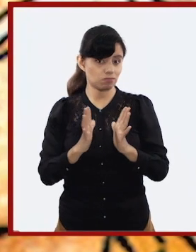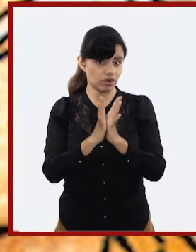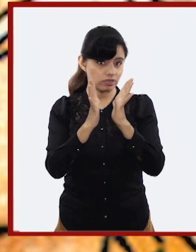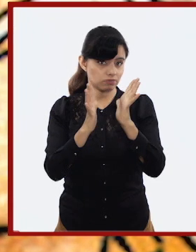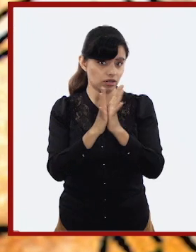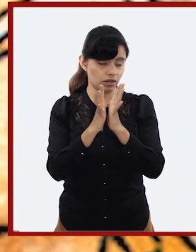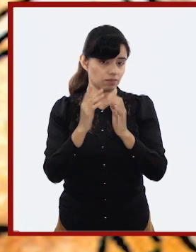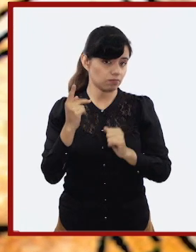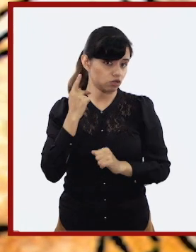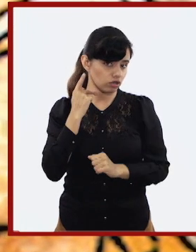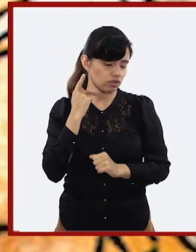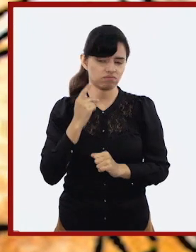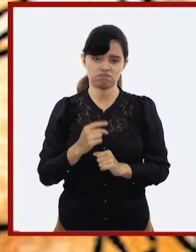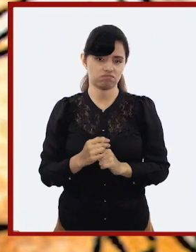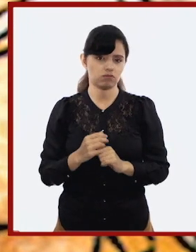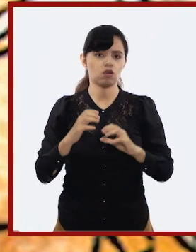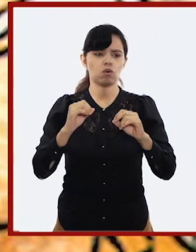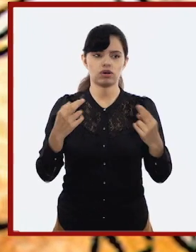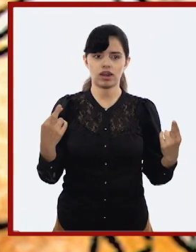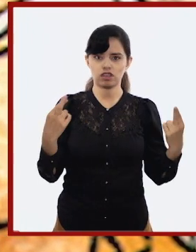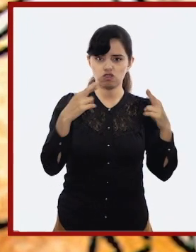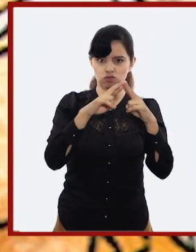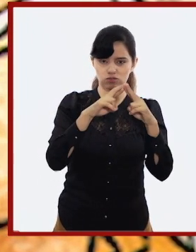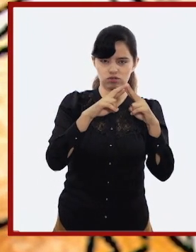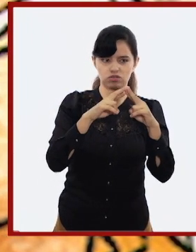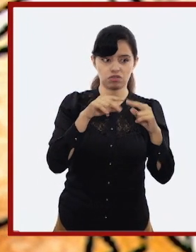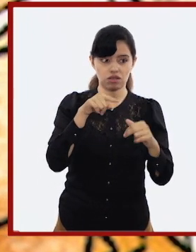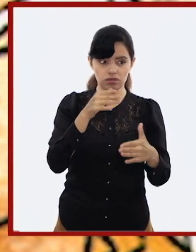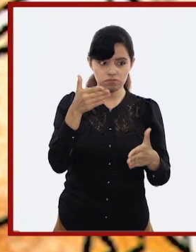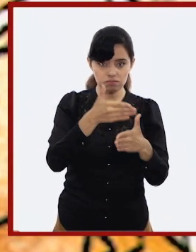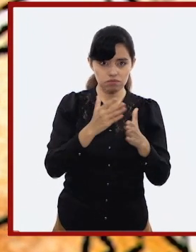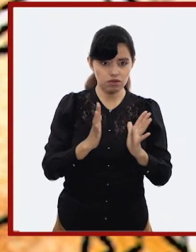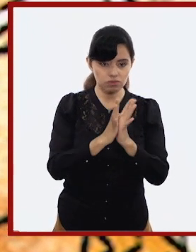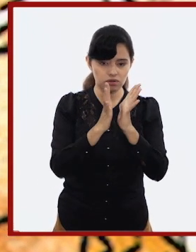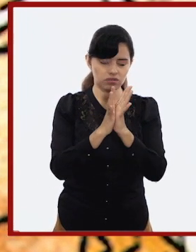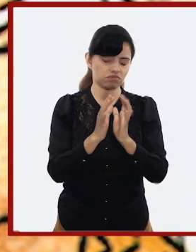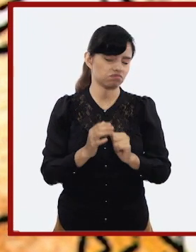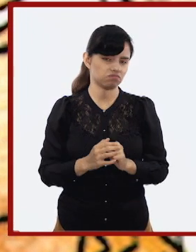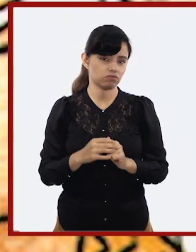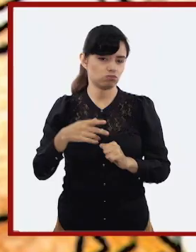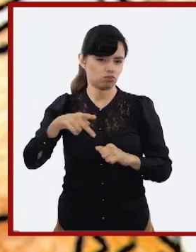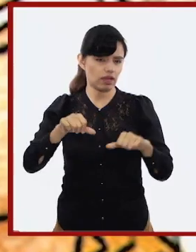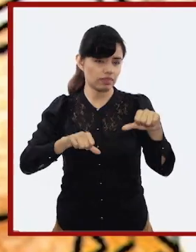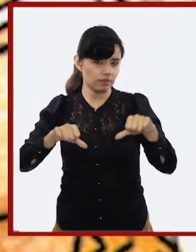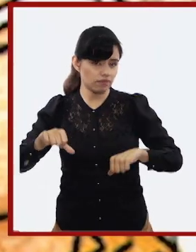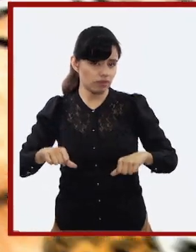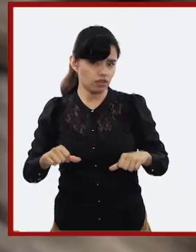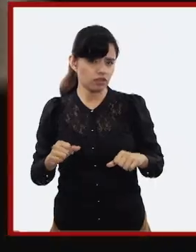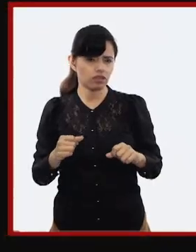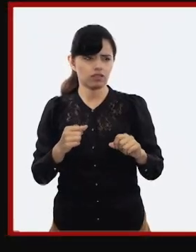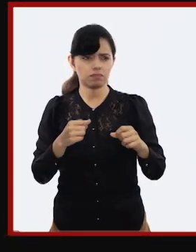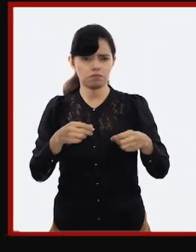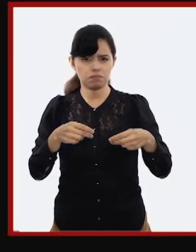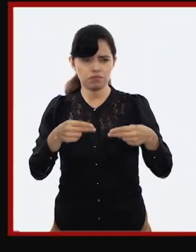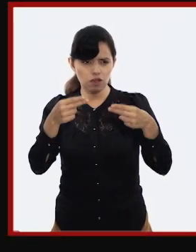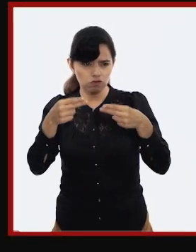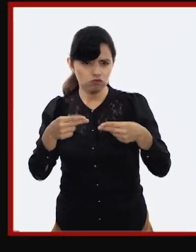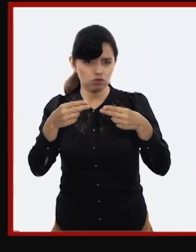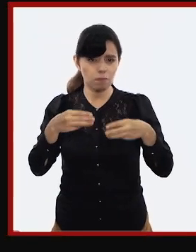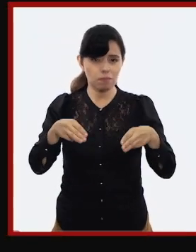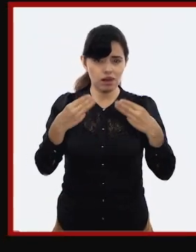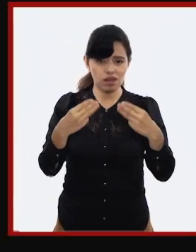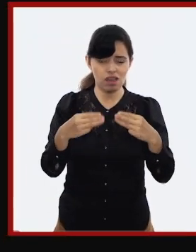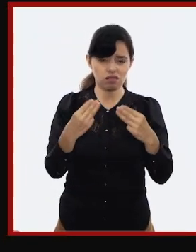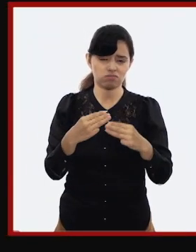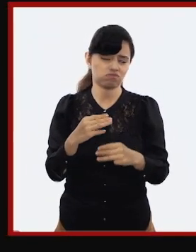participaba en la vida política ni en los ritos religiosos públicos, y su actividad mercantil era escasa. En cambio, en